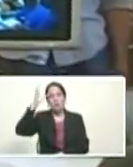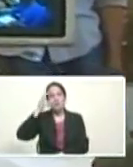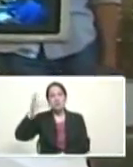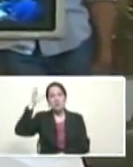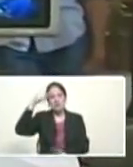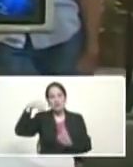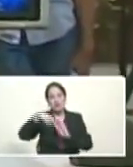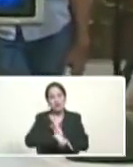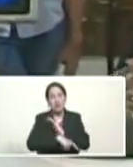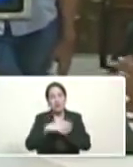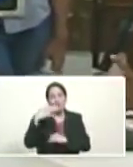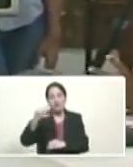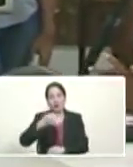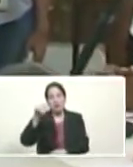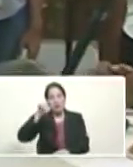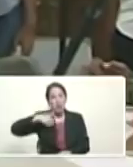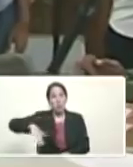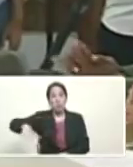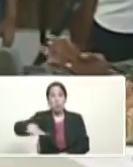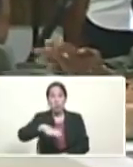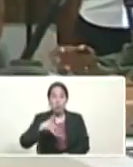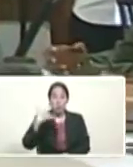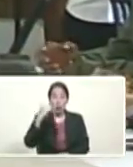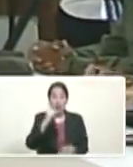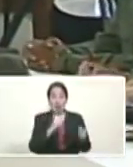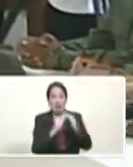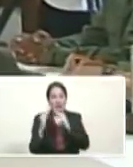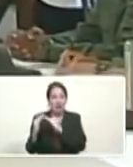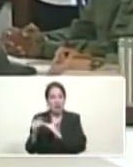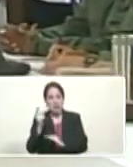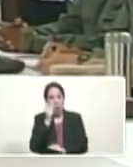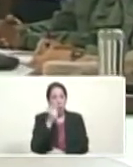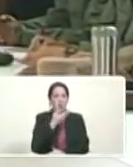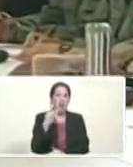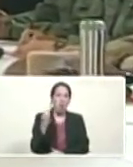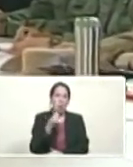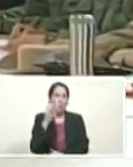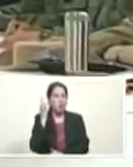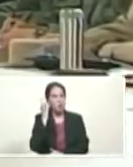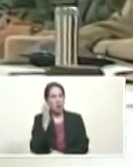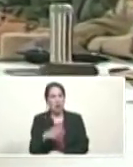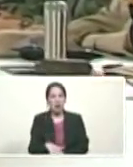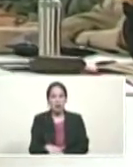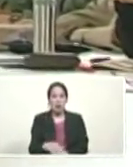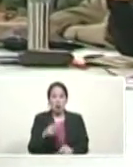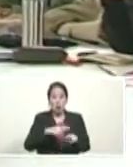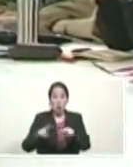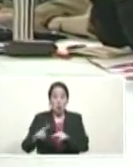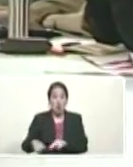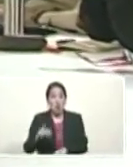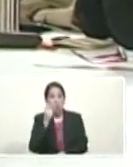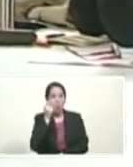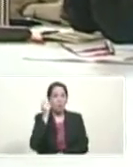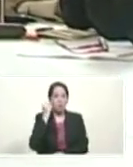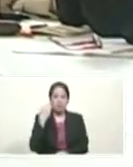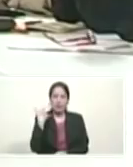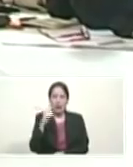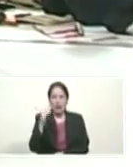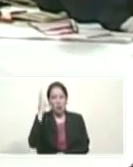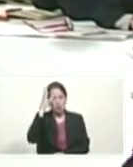está en el hogar que está en la mujer en el hombre del joven hasta en las niñas y los niños